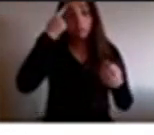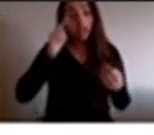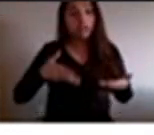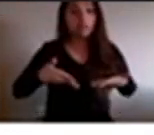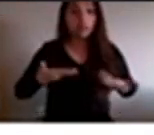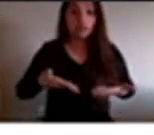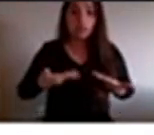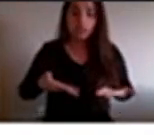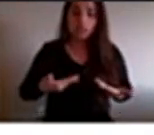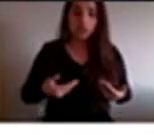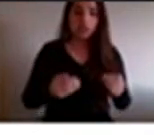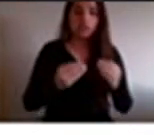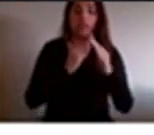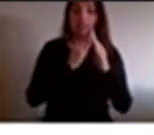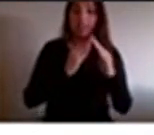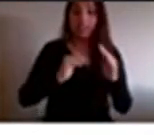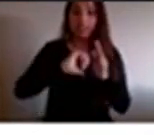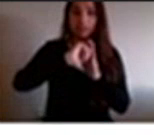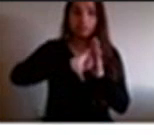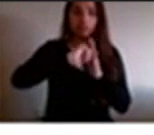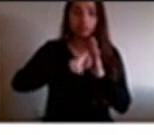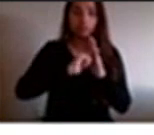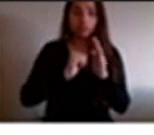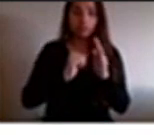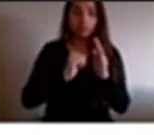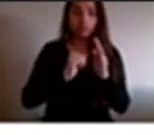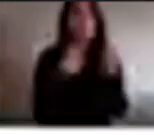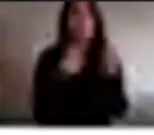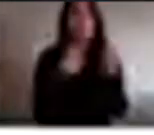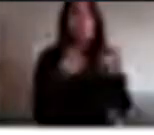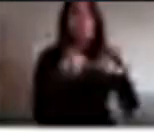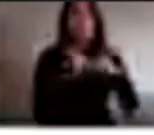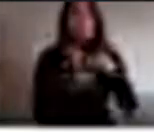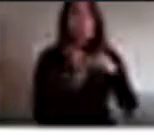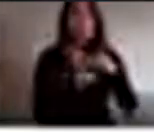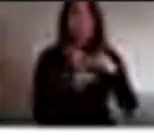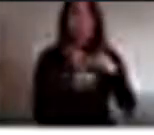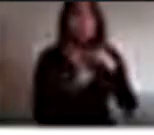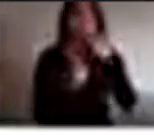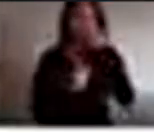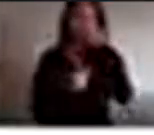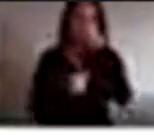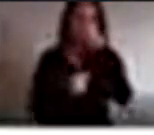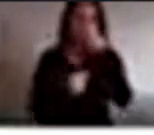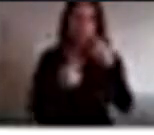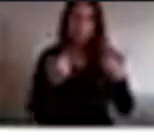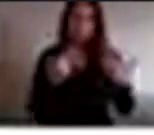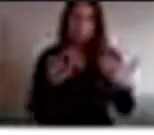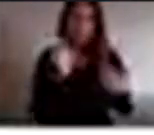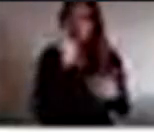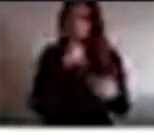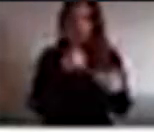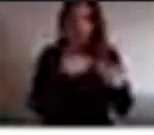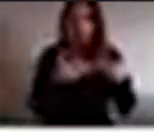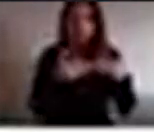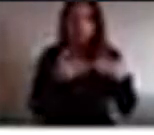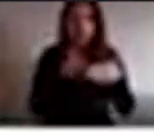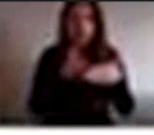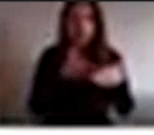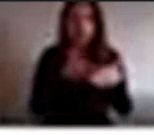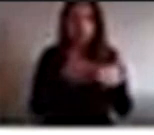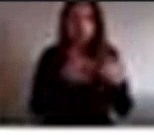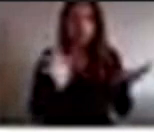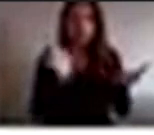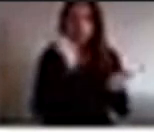ventaja para seguir dándole oportunidades de trabajo a las personas con discapacidad. Ya no hay barreras, de hecho, pues es un